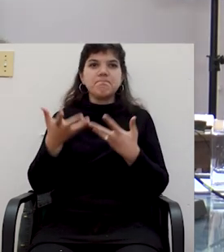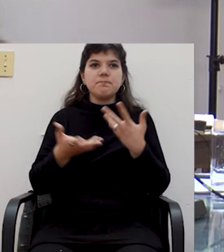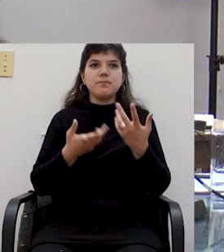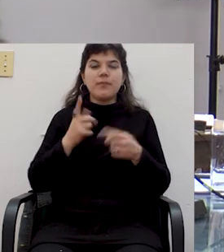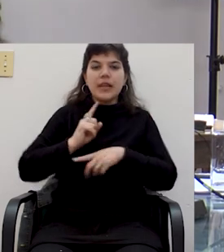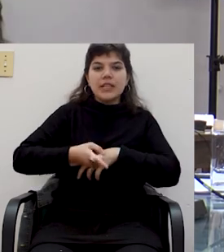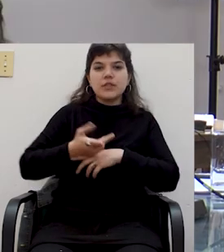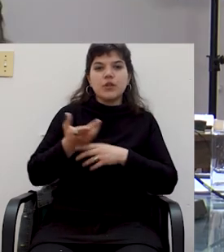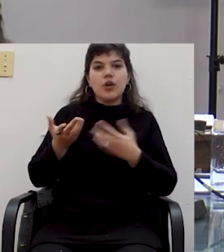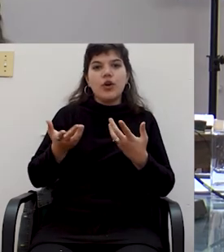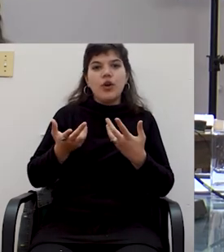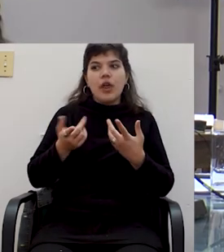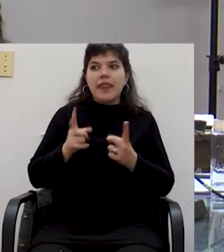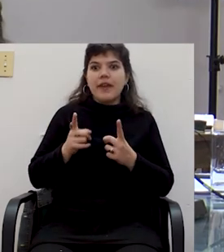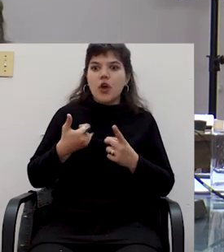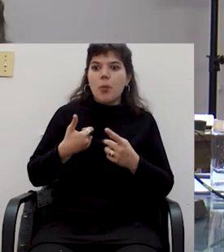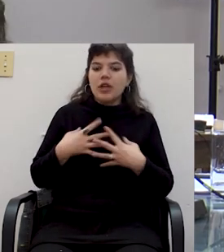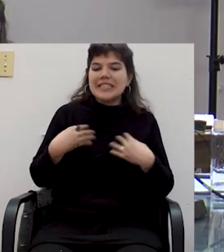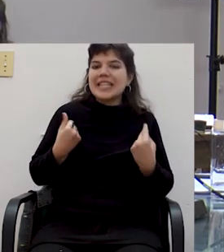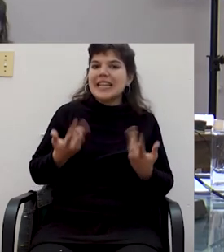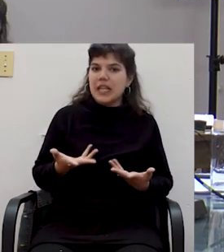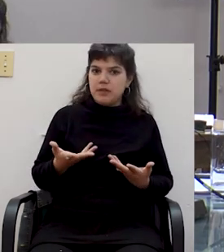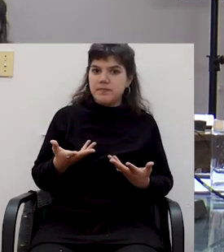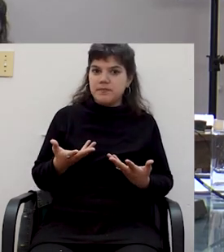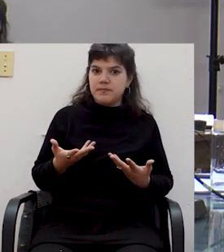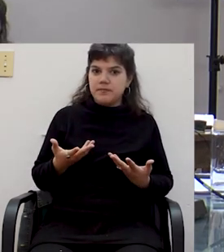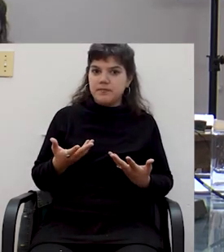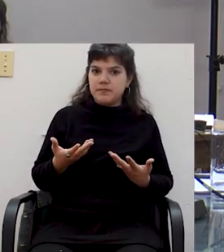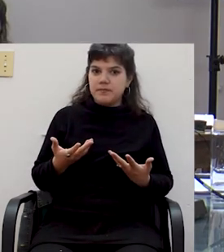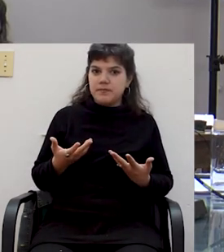hace también al hacer sentir.